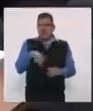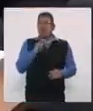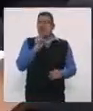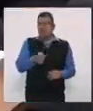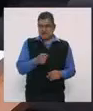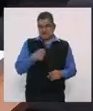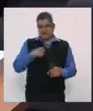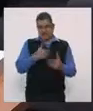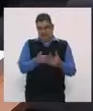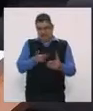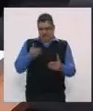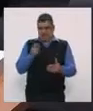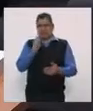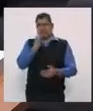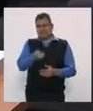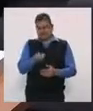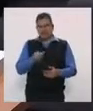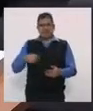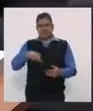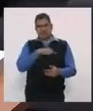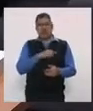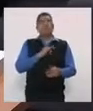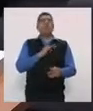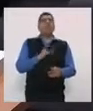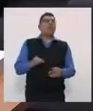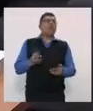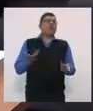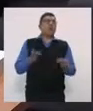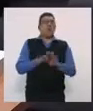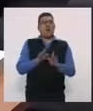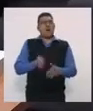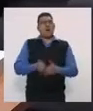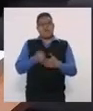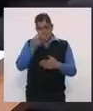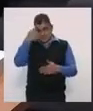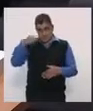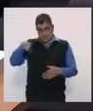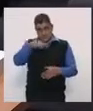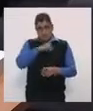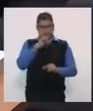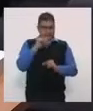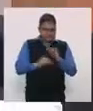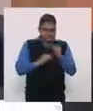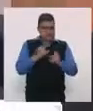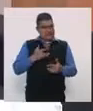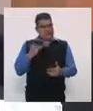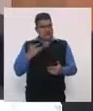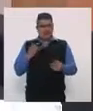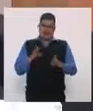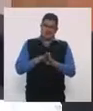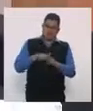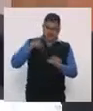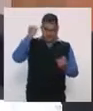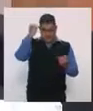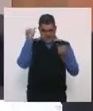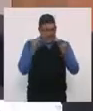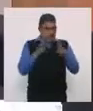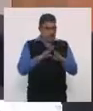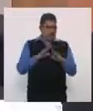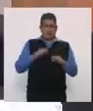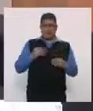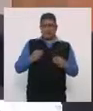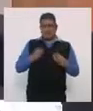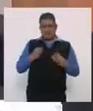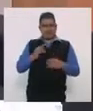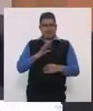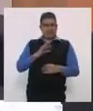ayudaría antes? ¿Qué nos podría ayudar para ir como un poco quitando este miedo